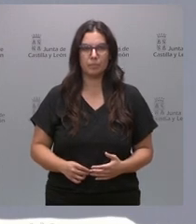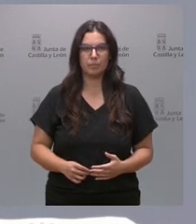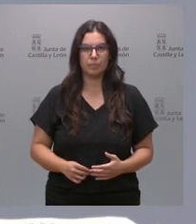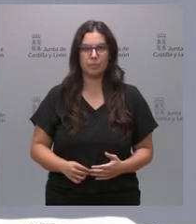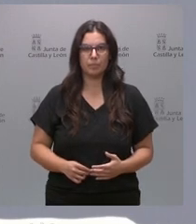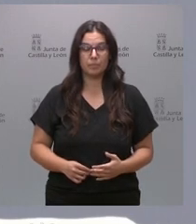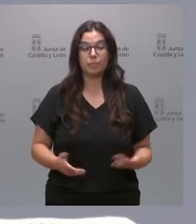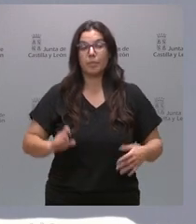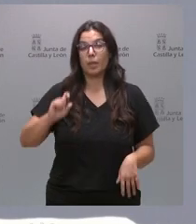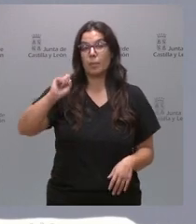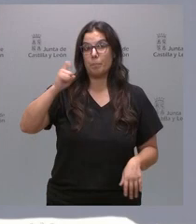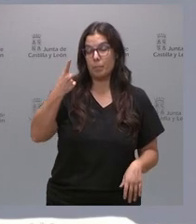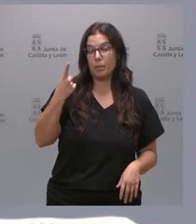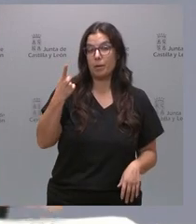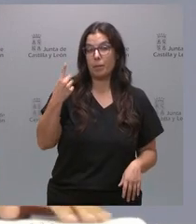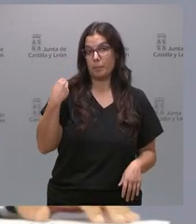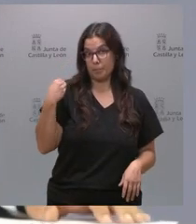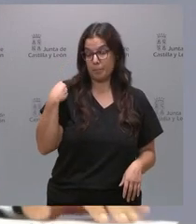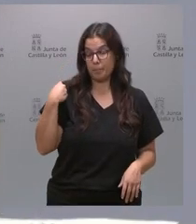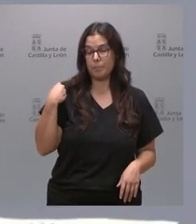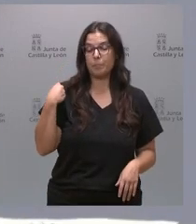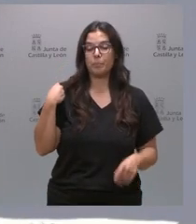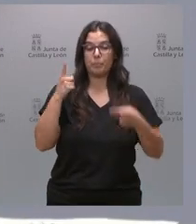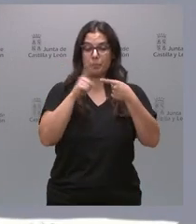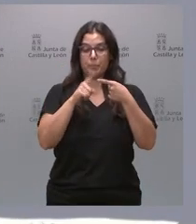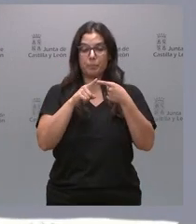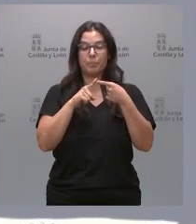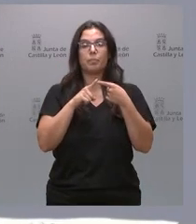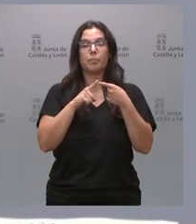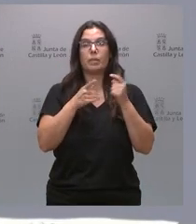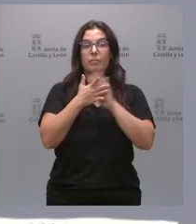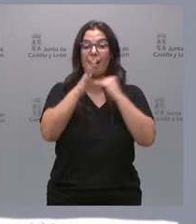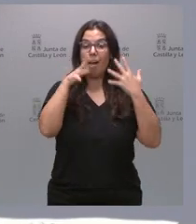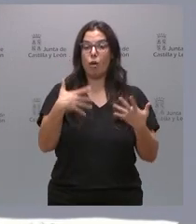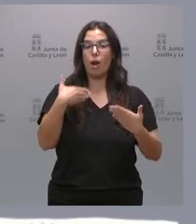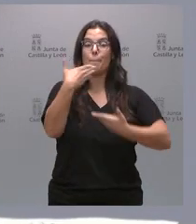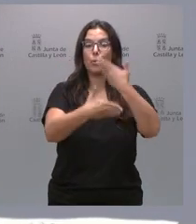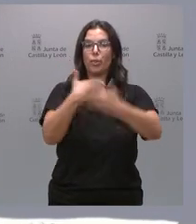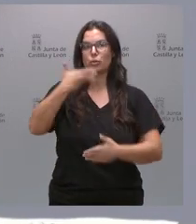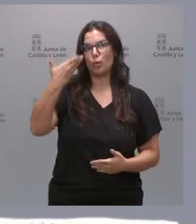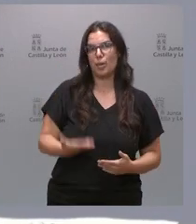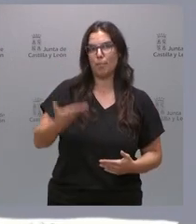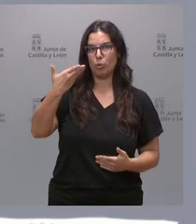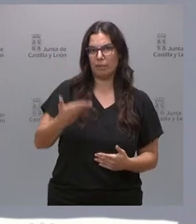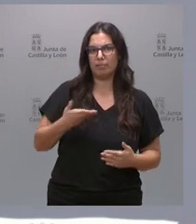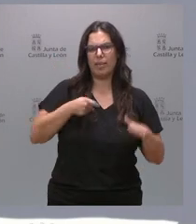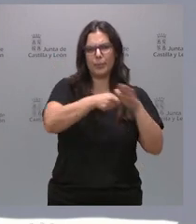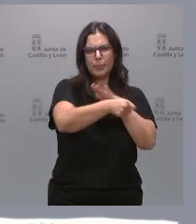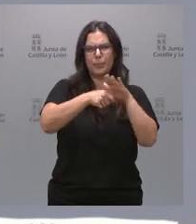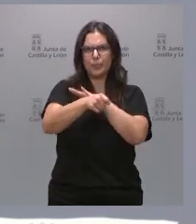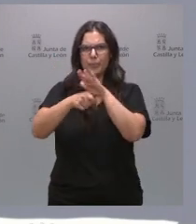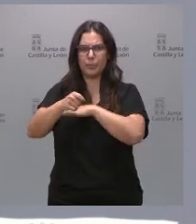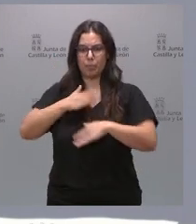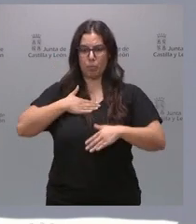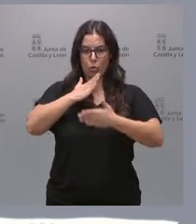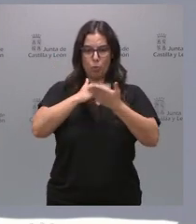la primera cuestión que usted plantea sabe que estamos en este momento en un proceso muy importante de inversiones de la comunidad